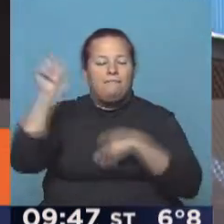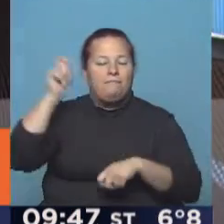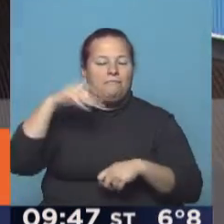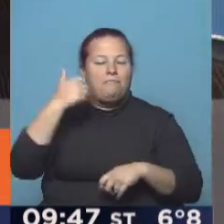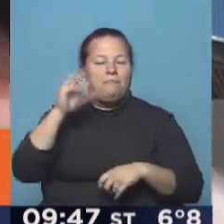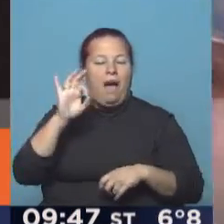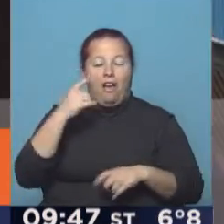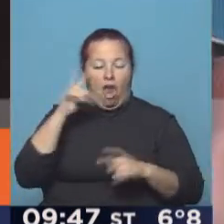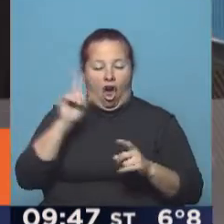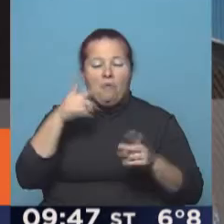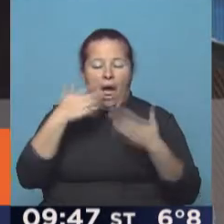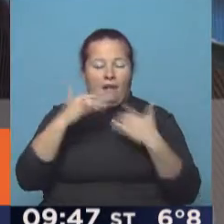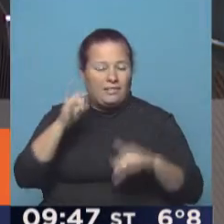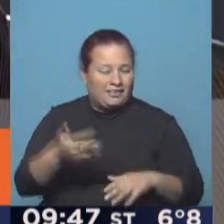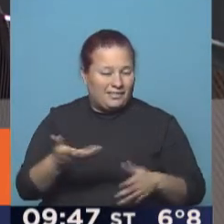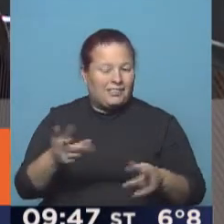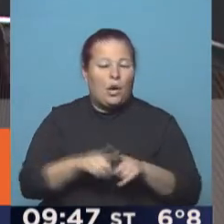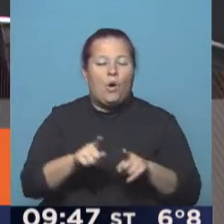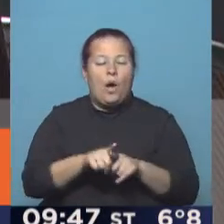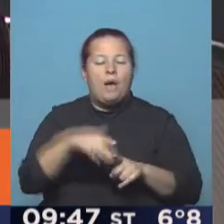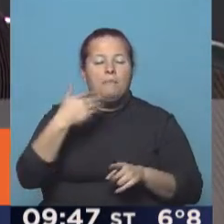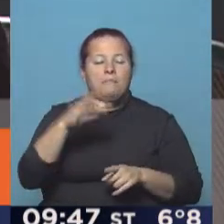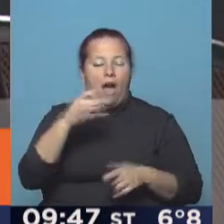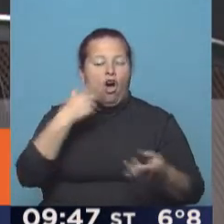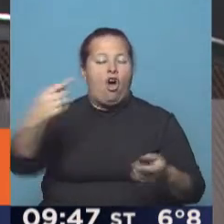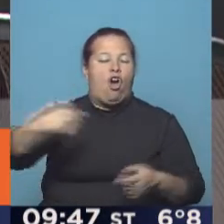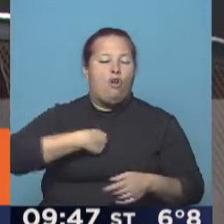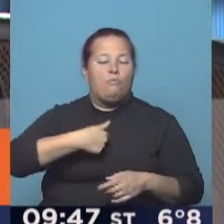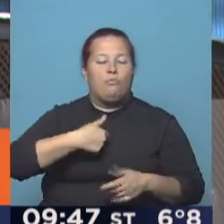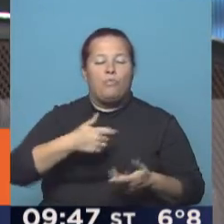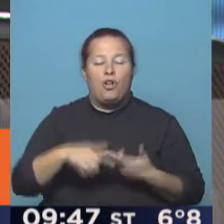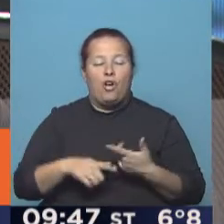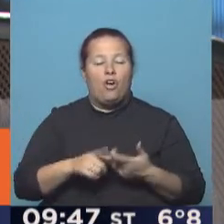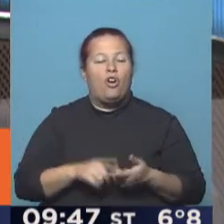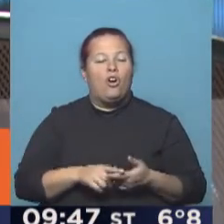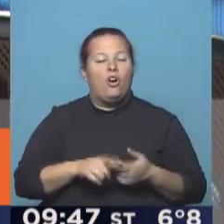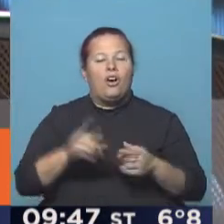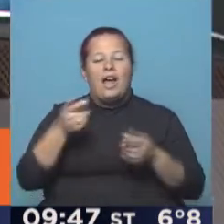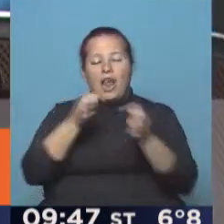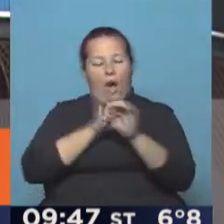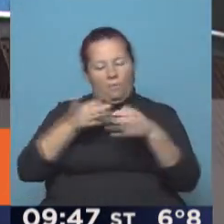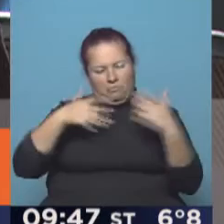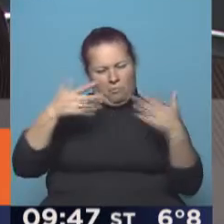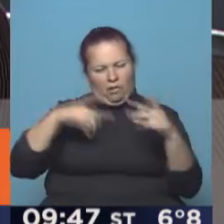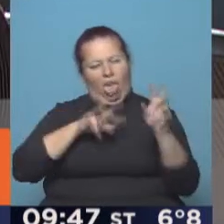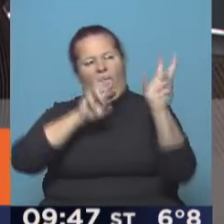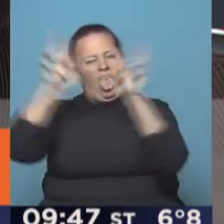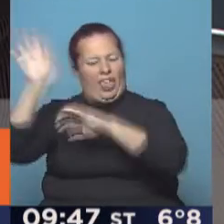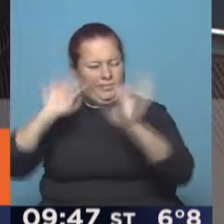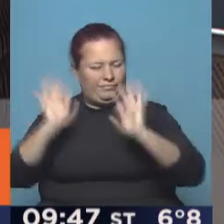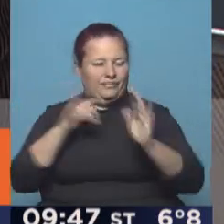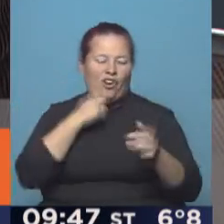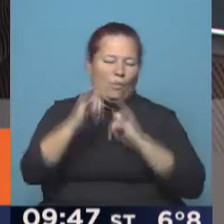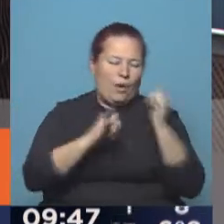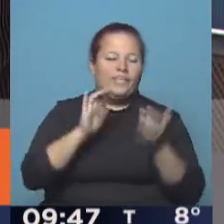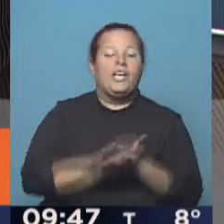Mao. A Mao no lo conoció, pero habló con Mao, que nos compró los commodities. Bueno, pero en fin, no me quiero ir de la